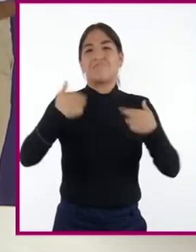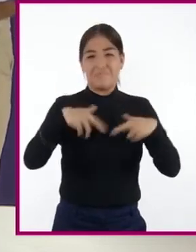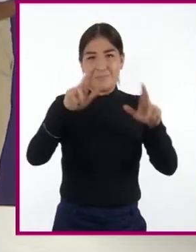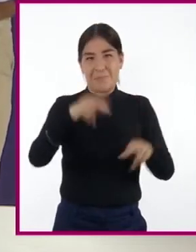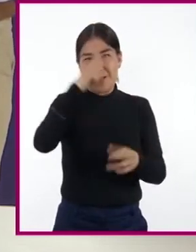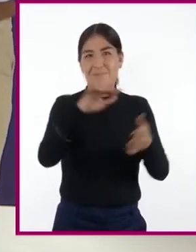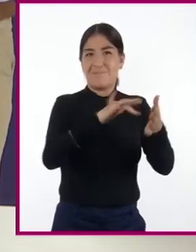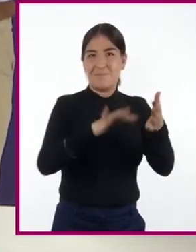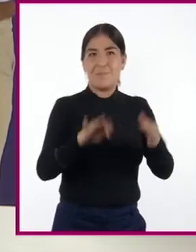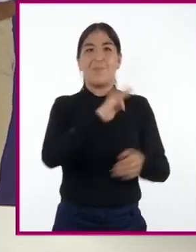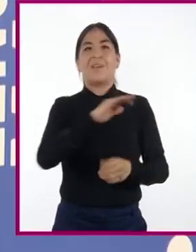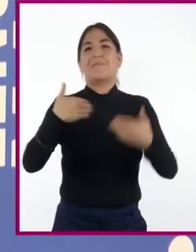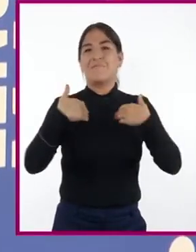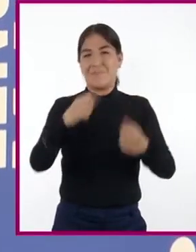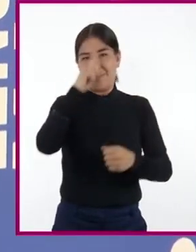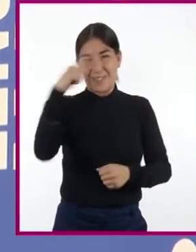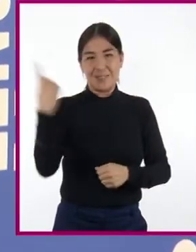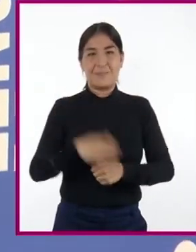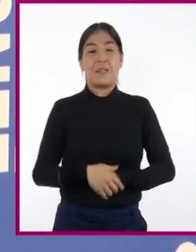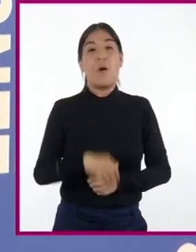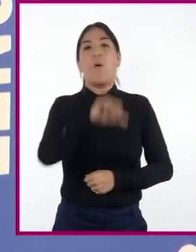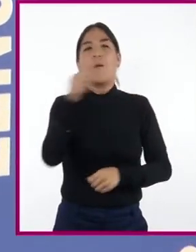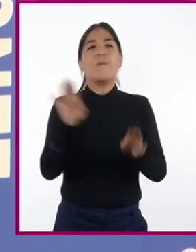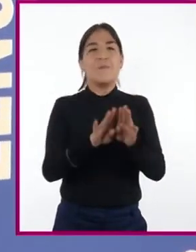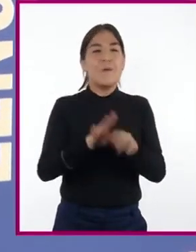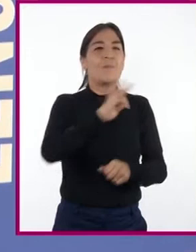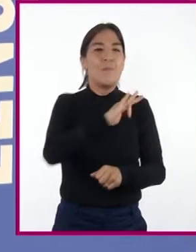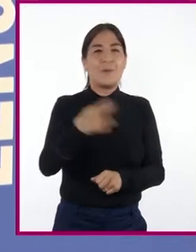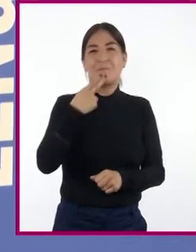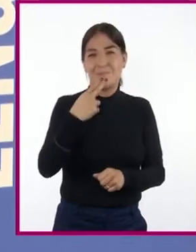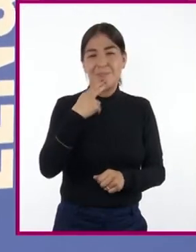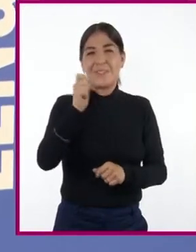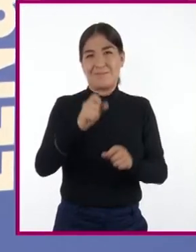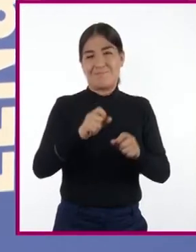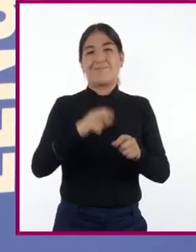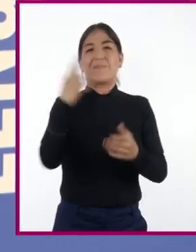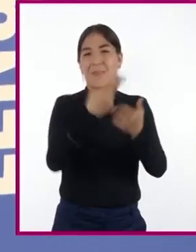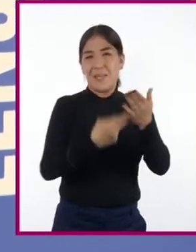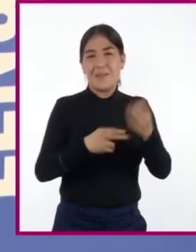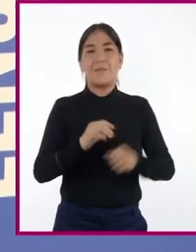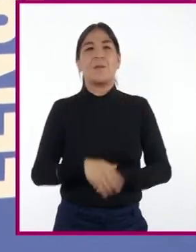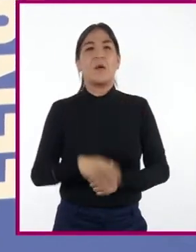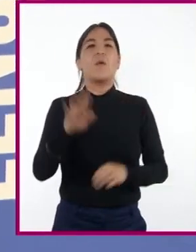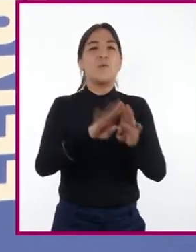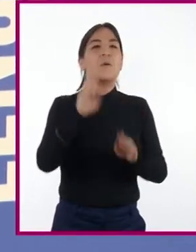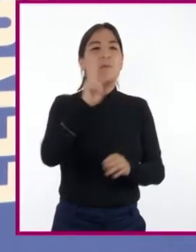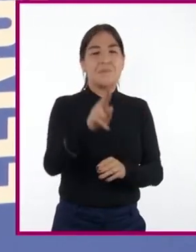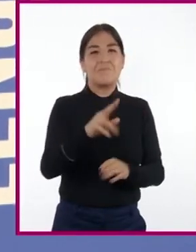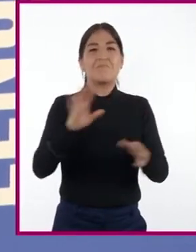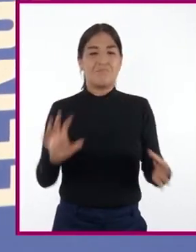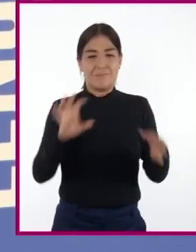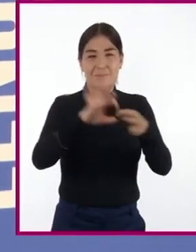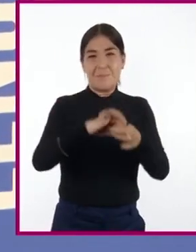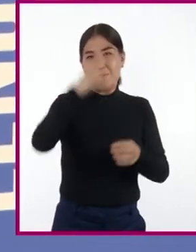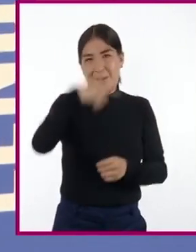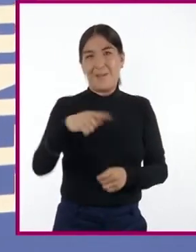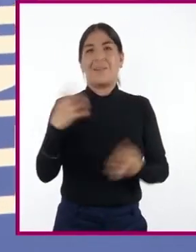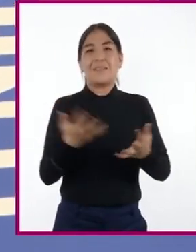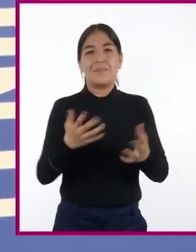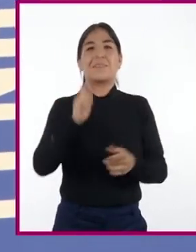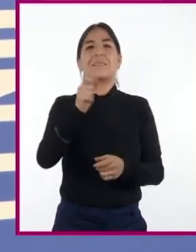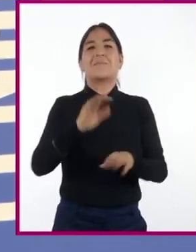para que facilite su comprensión. Otro truco para saber utilizar los recursos gráficos es la manera en cómo se pueden combinar para hacer